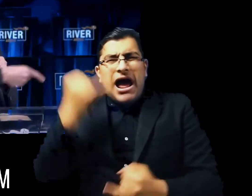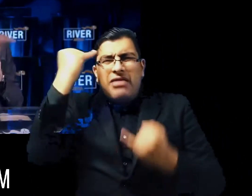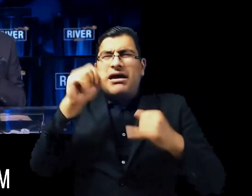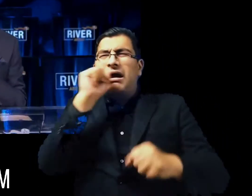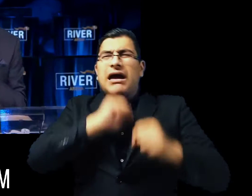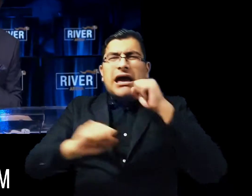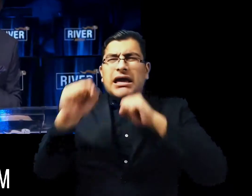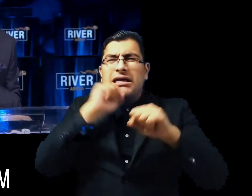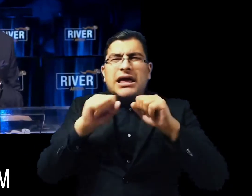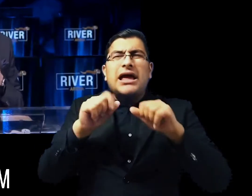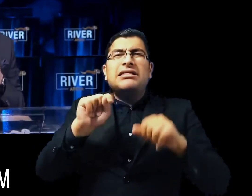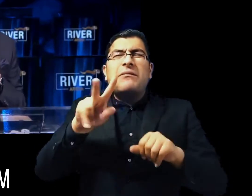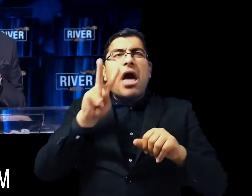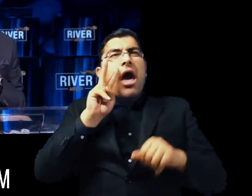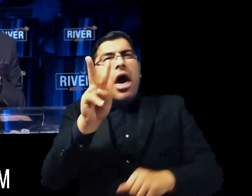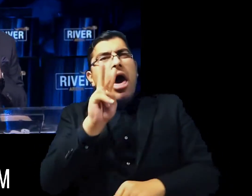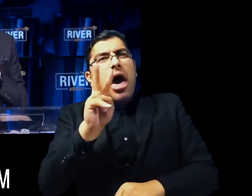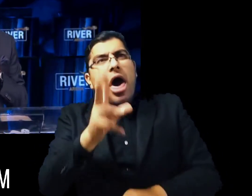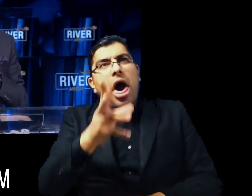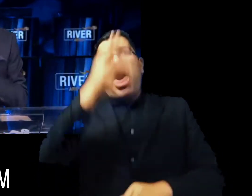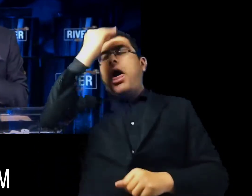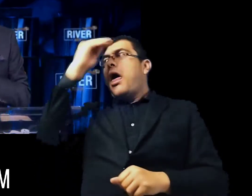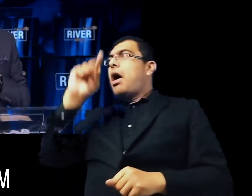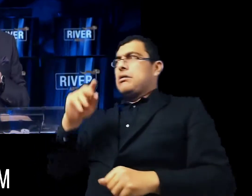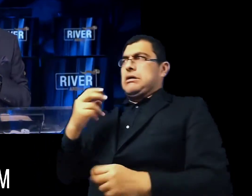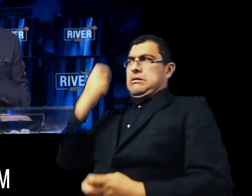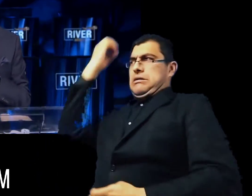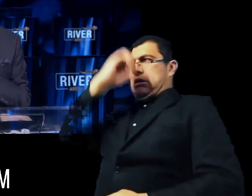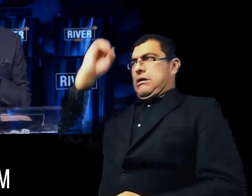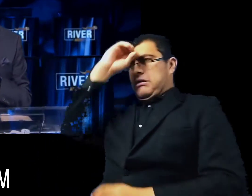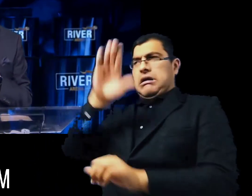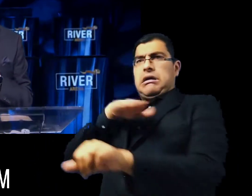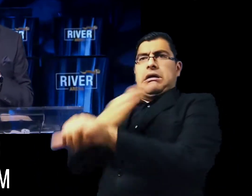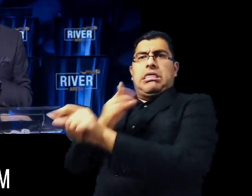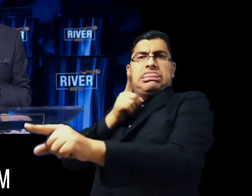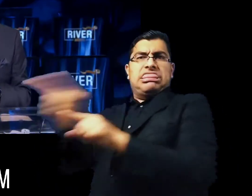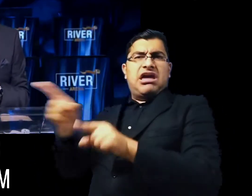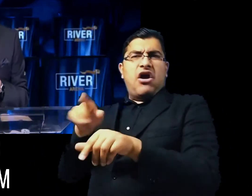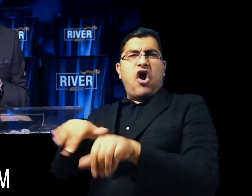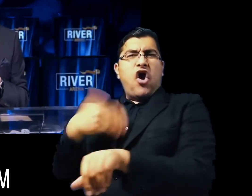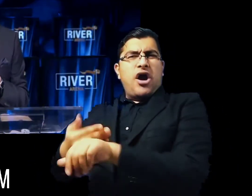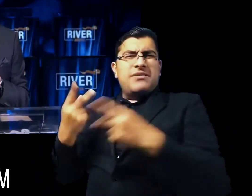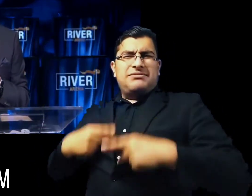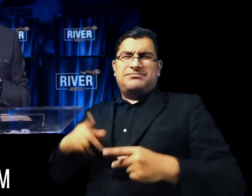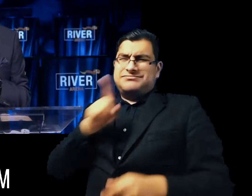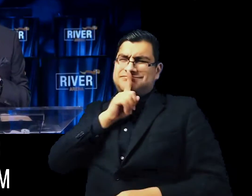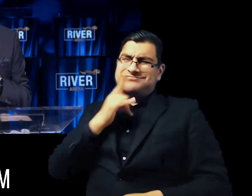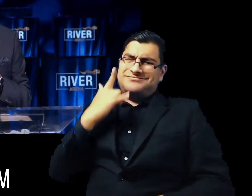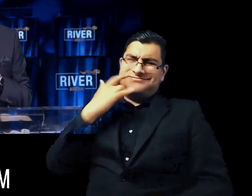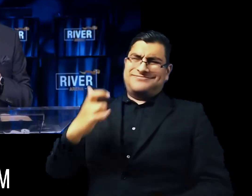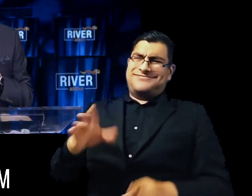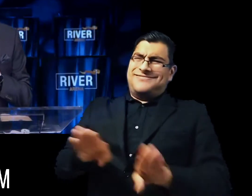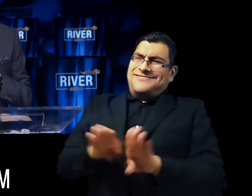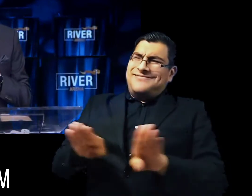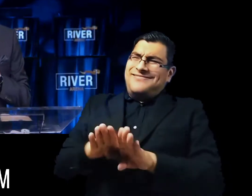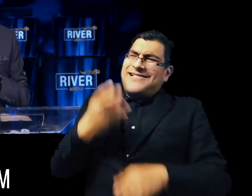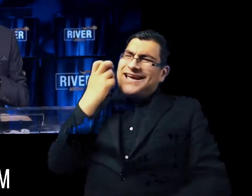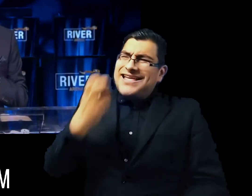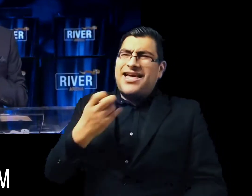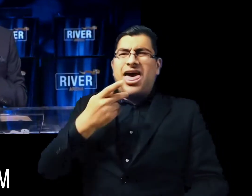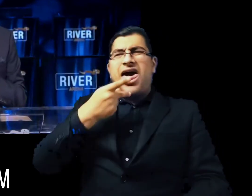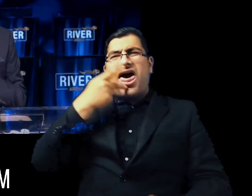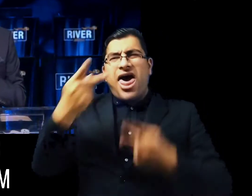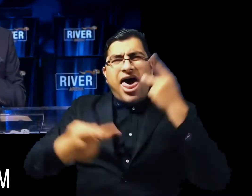gordo y la flaca y opinan de la santidad de alguien o de la integridad de alguien. A mí siempre me llamó la atención ese tipo